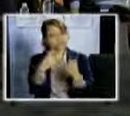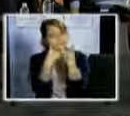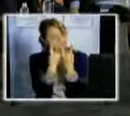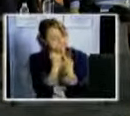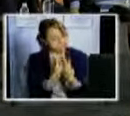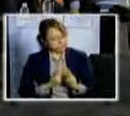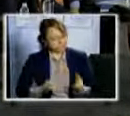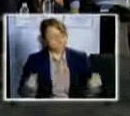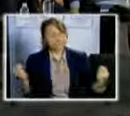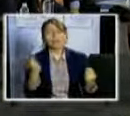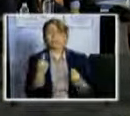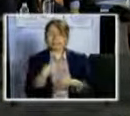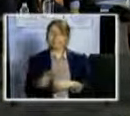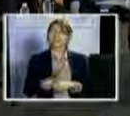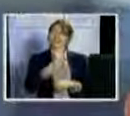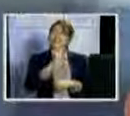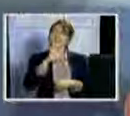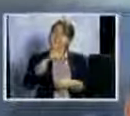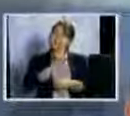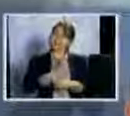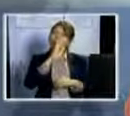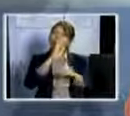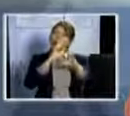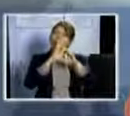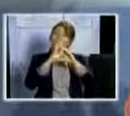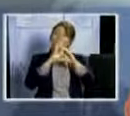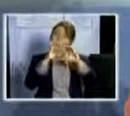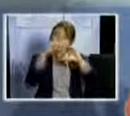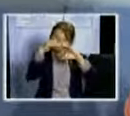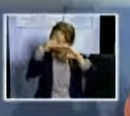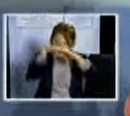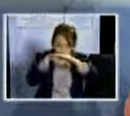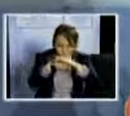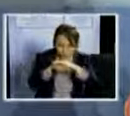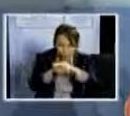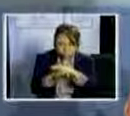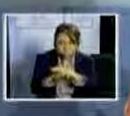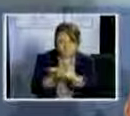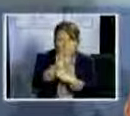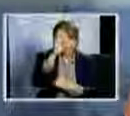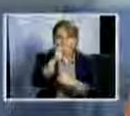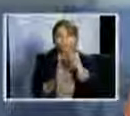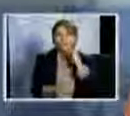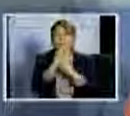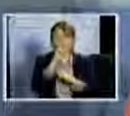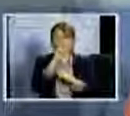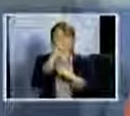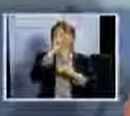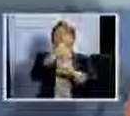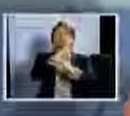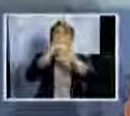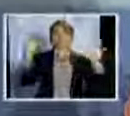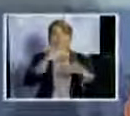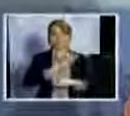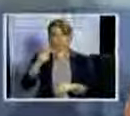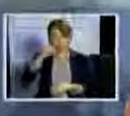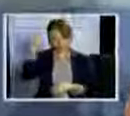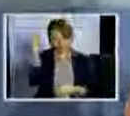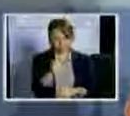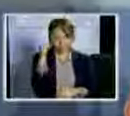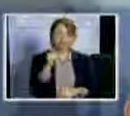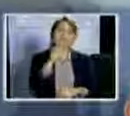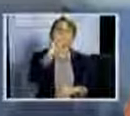temas y quedarme con los datos de los países que han participado en las 3 conferencias de impacto